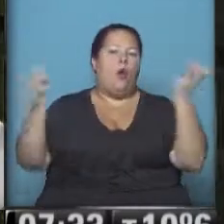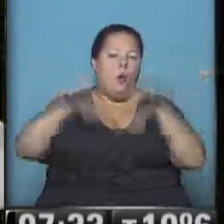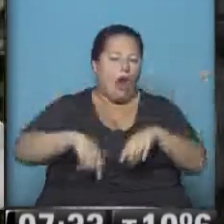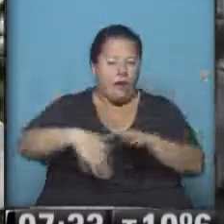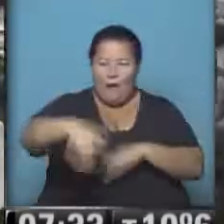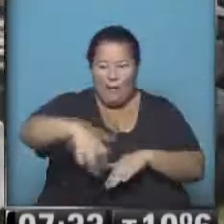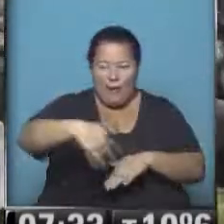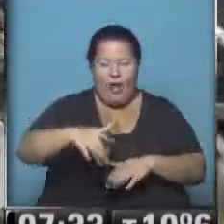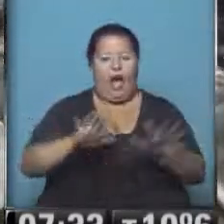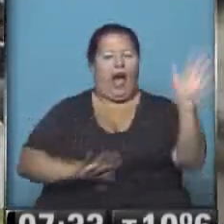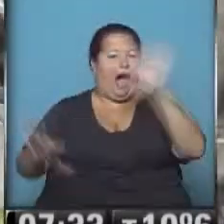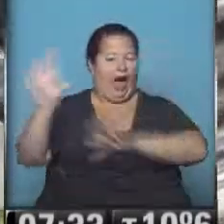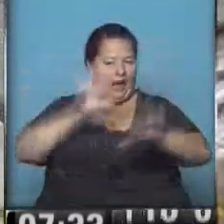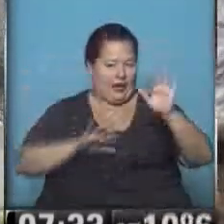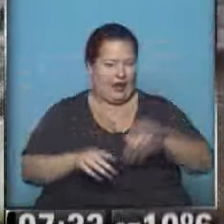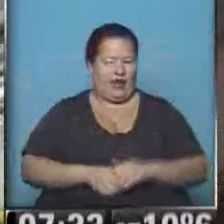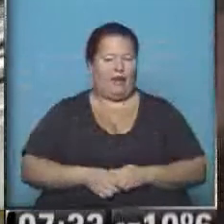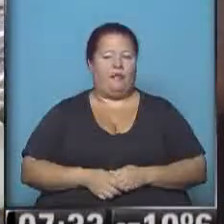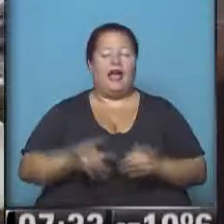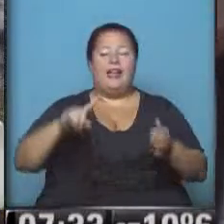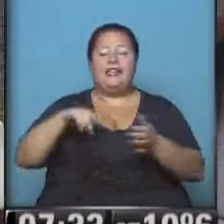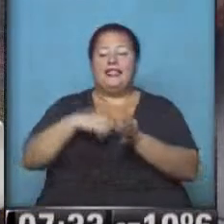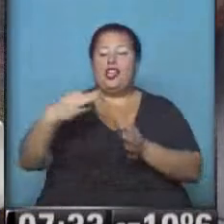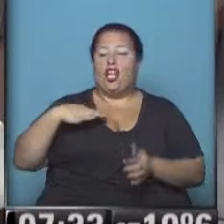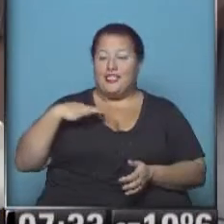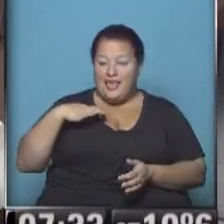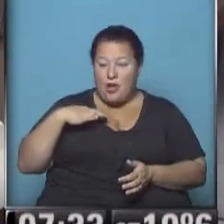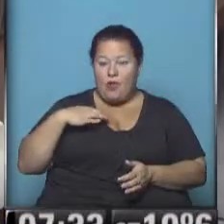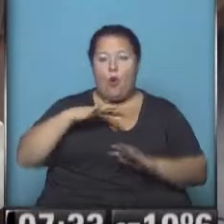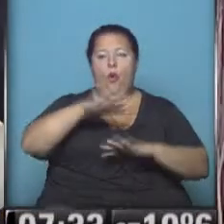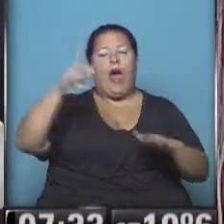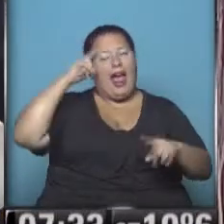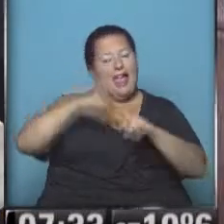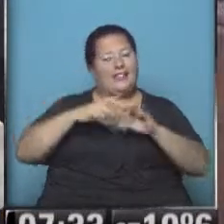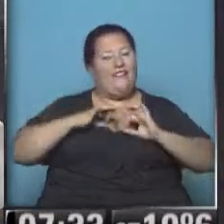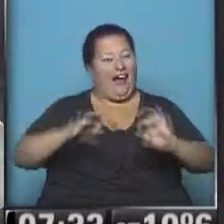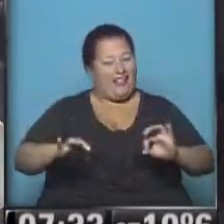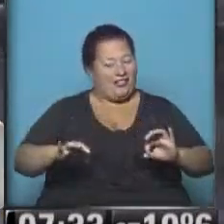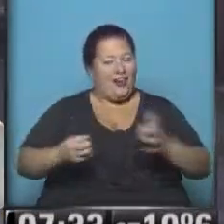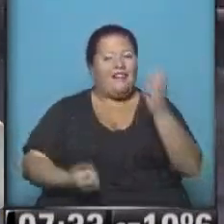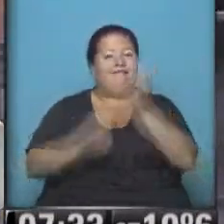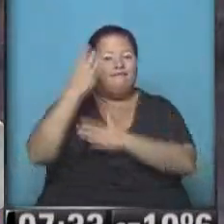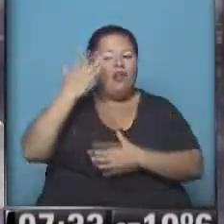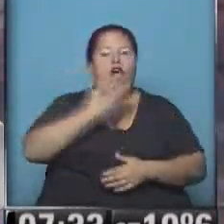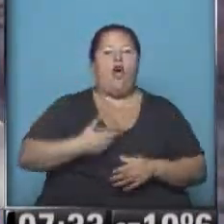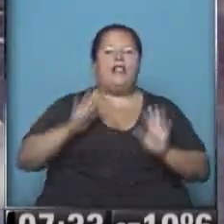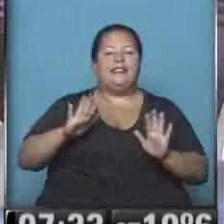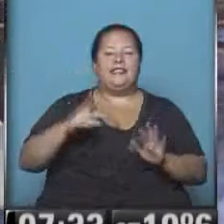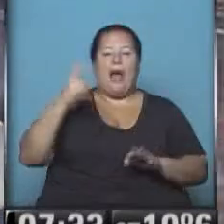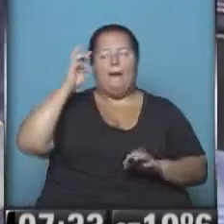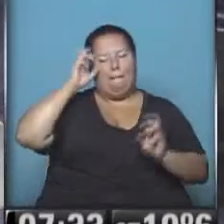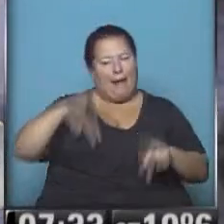la reconstrucción el centro cívico fue una colonia de vacaciones creada durante el gobierno del general